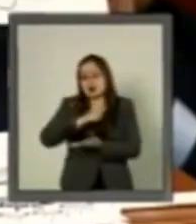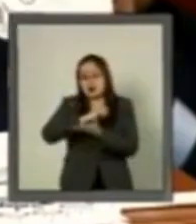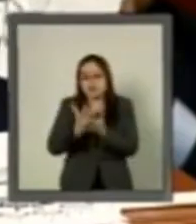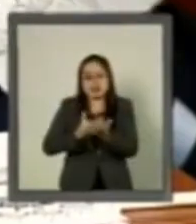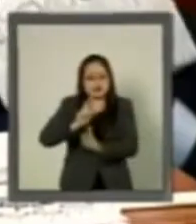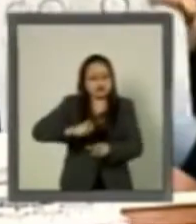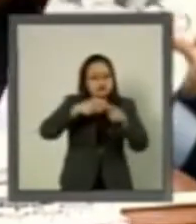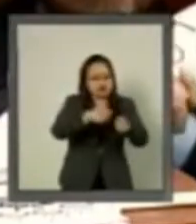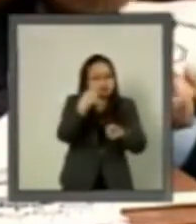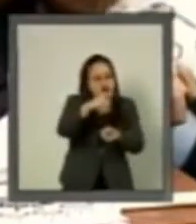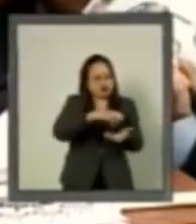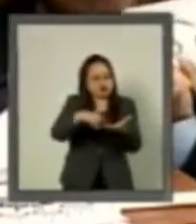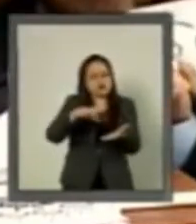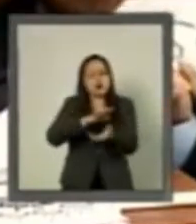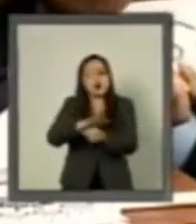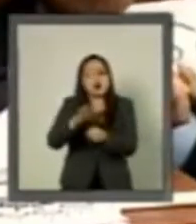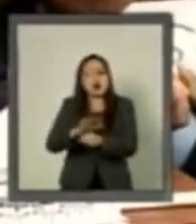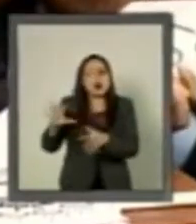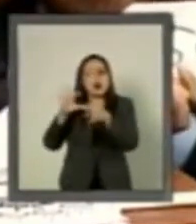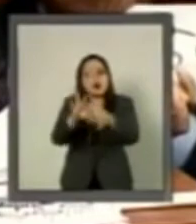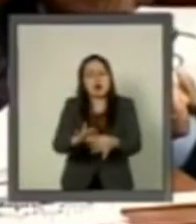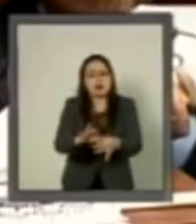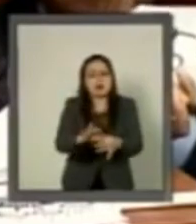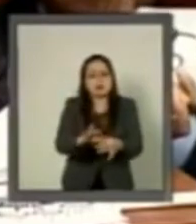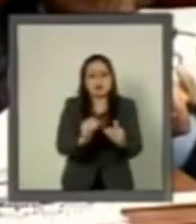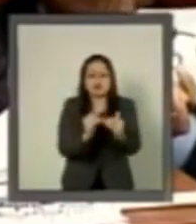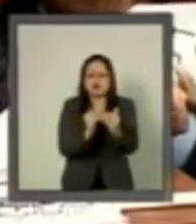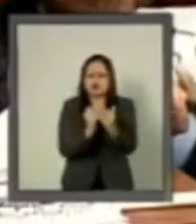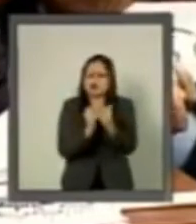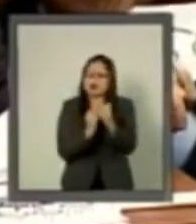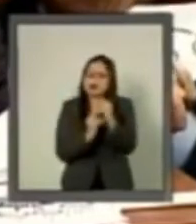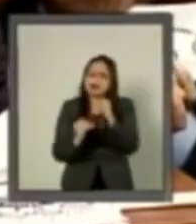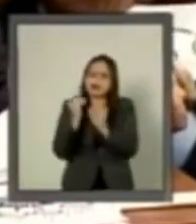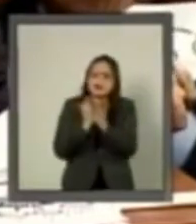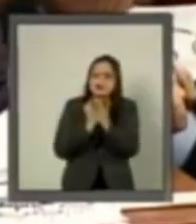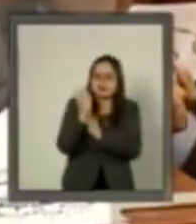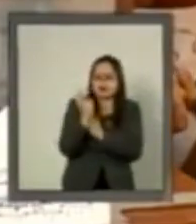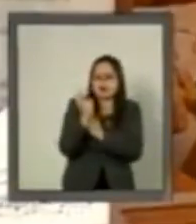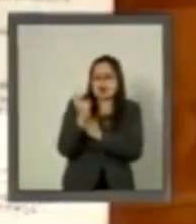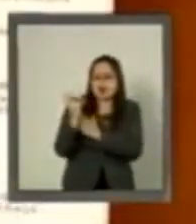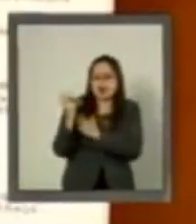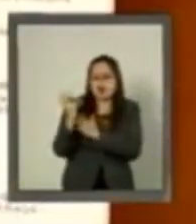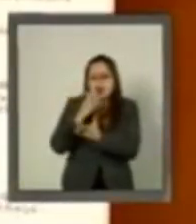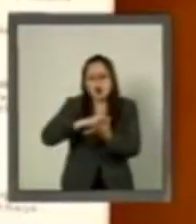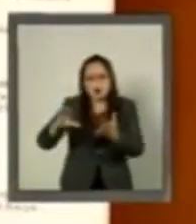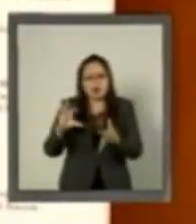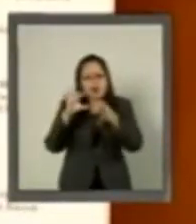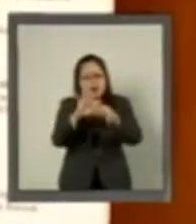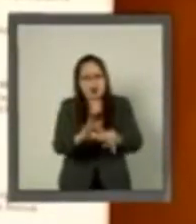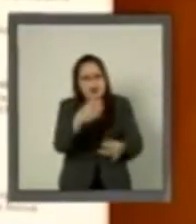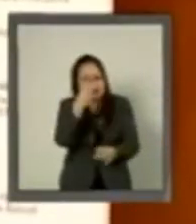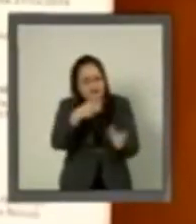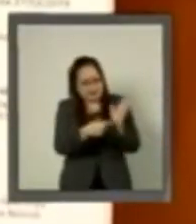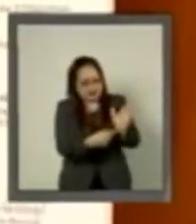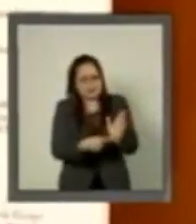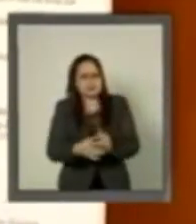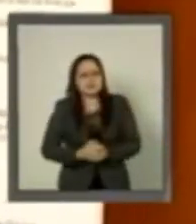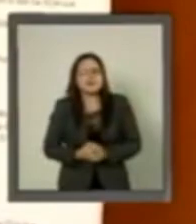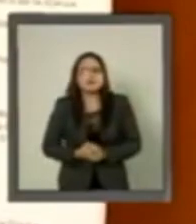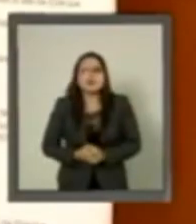información que nosotros tenemos, por supuesto, que no corresponde a eso. Y yo diría que el senador Benjamín Robles también tendría que hacer lo propio, presentar